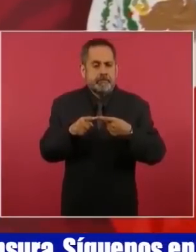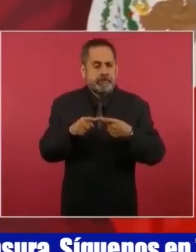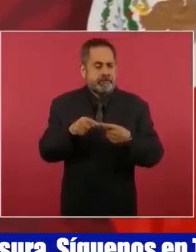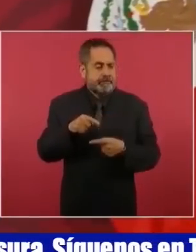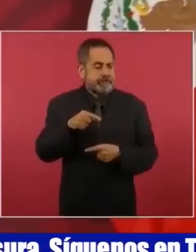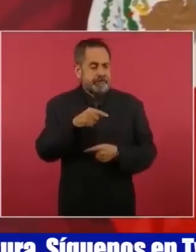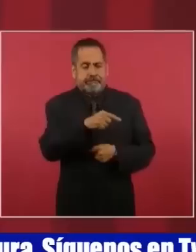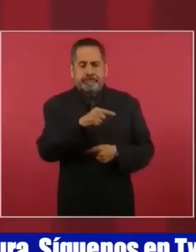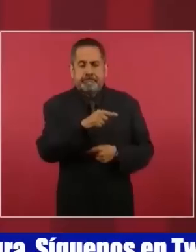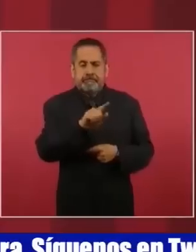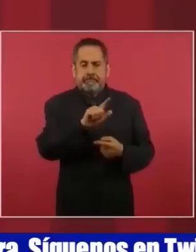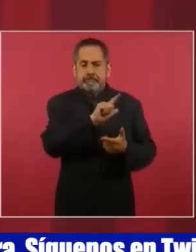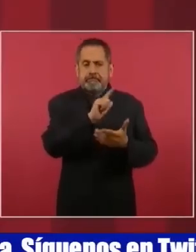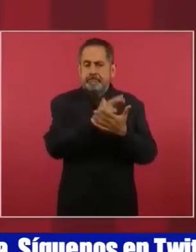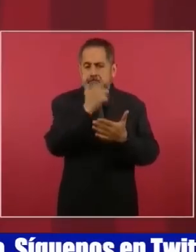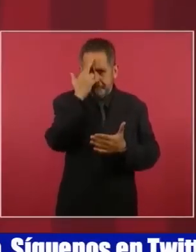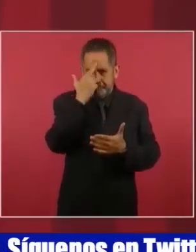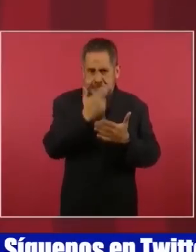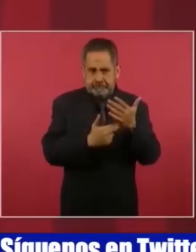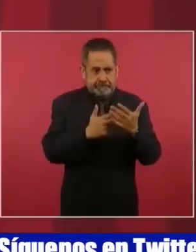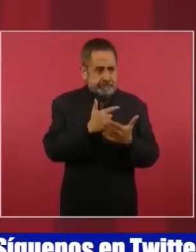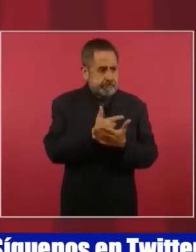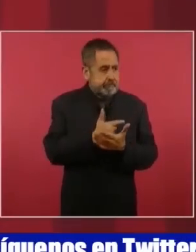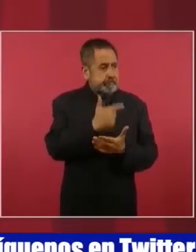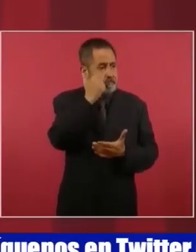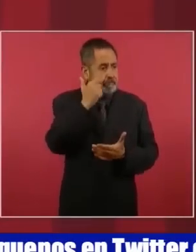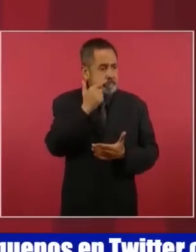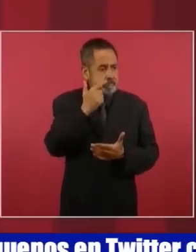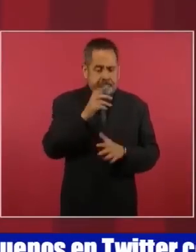delitos considerados graves.